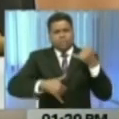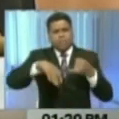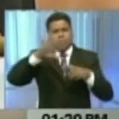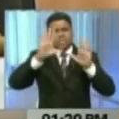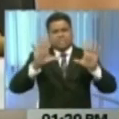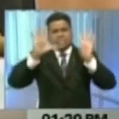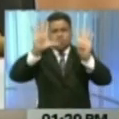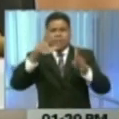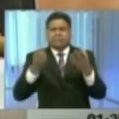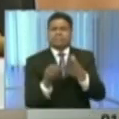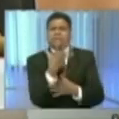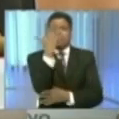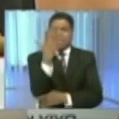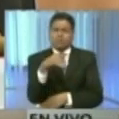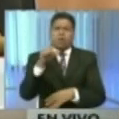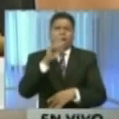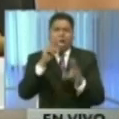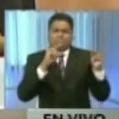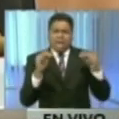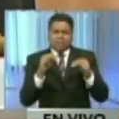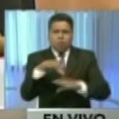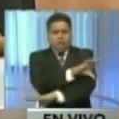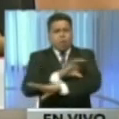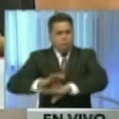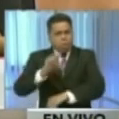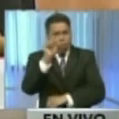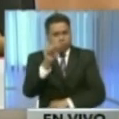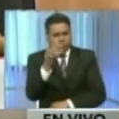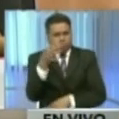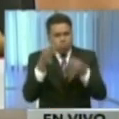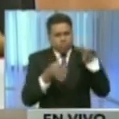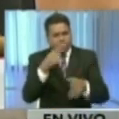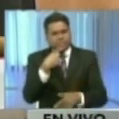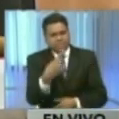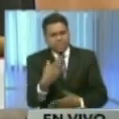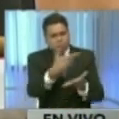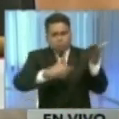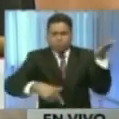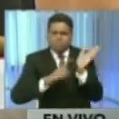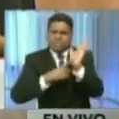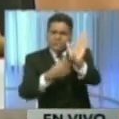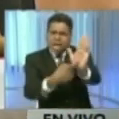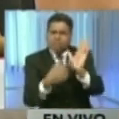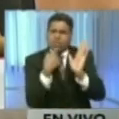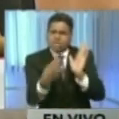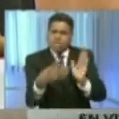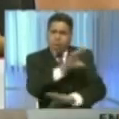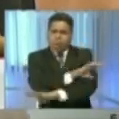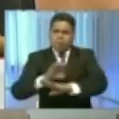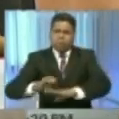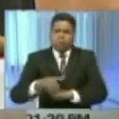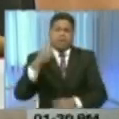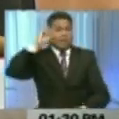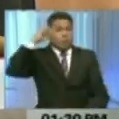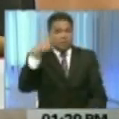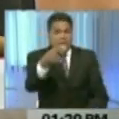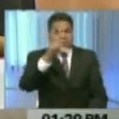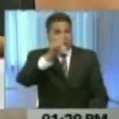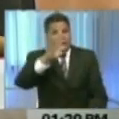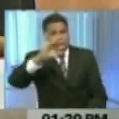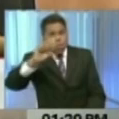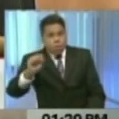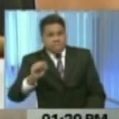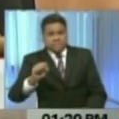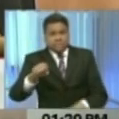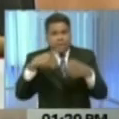2016, hablando justamente de Ecuador, la Cancillería de ese país emitió un comunicado en el cual le recordaron a Luis Almagro el respeto que